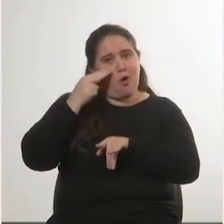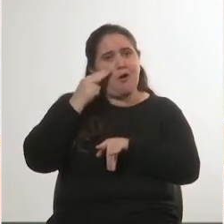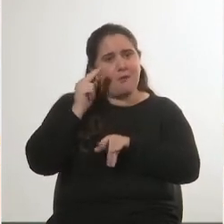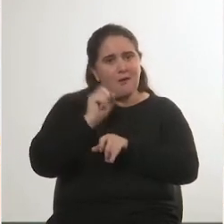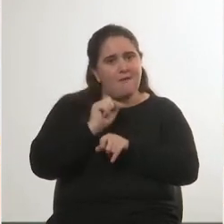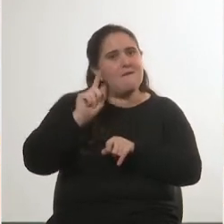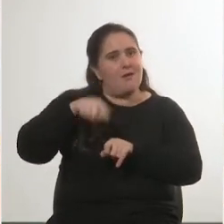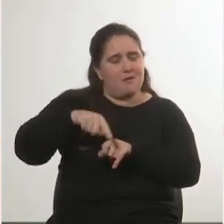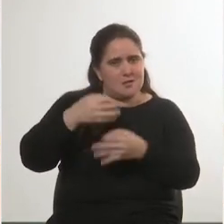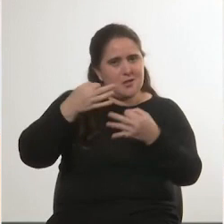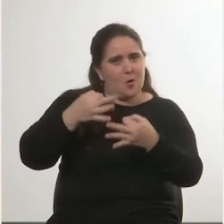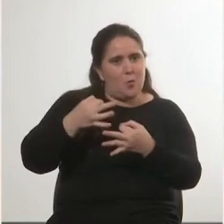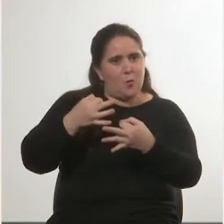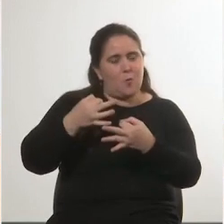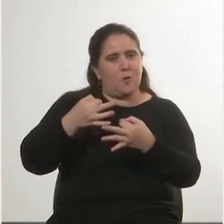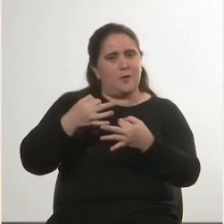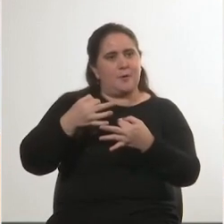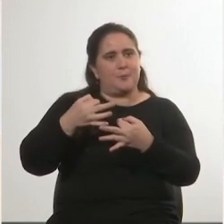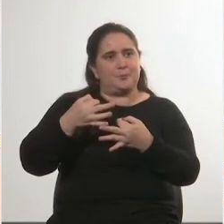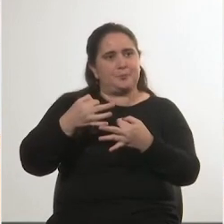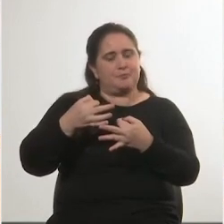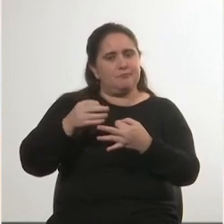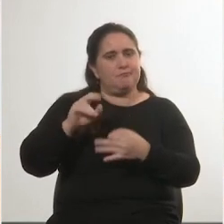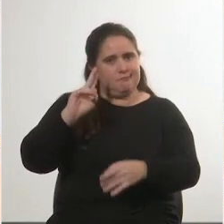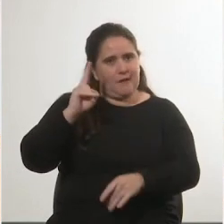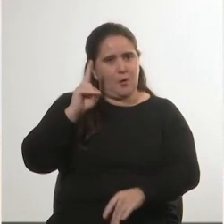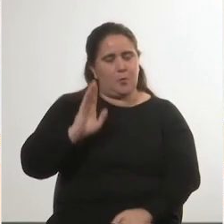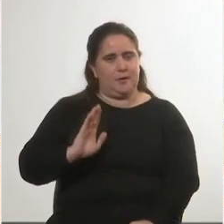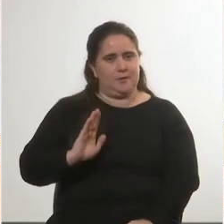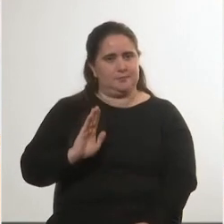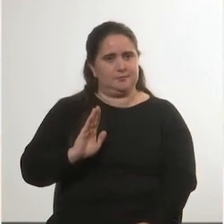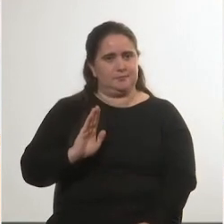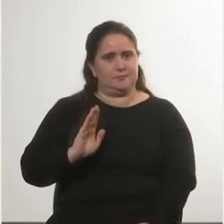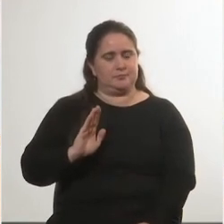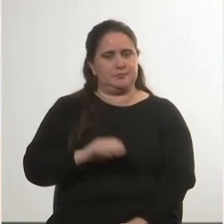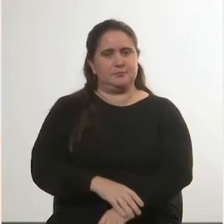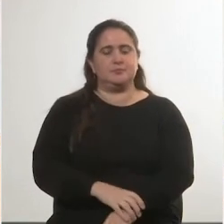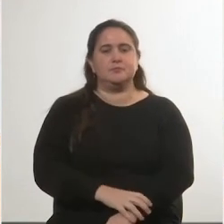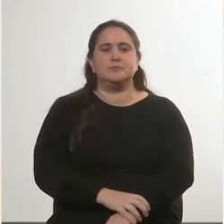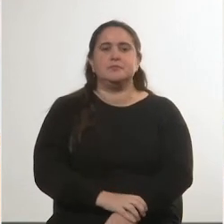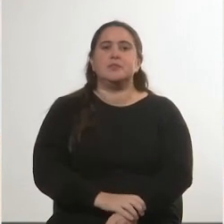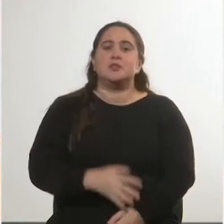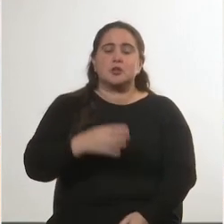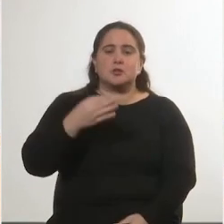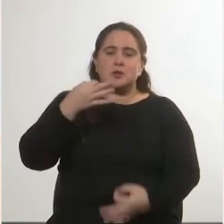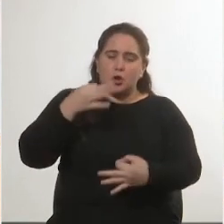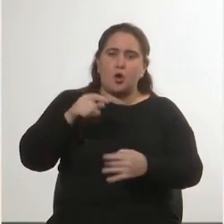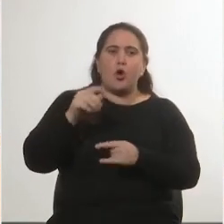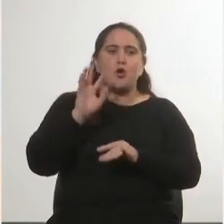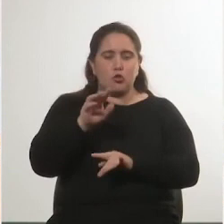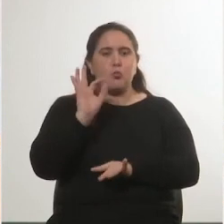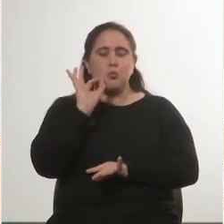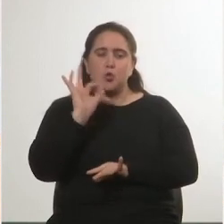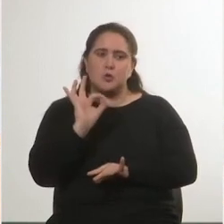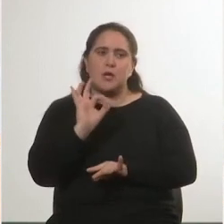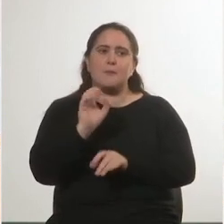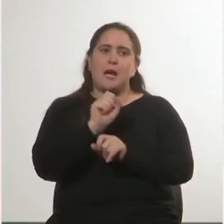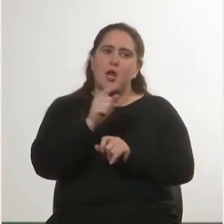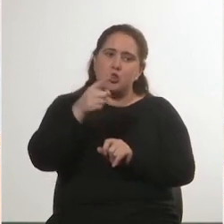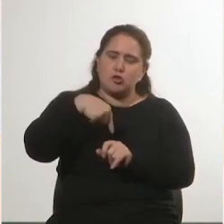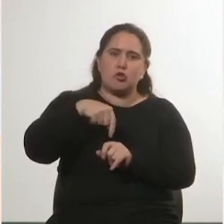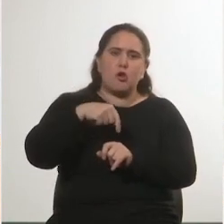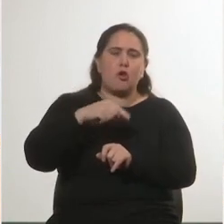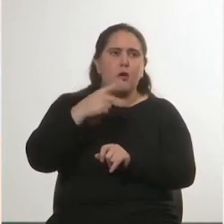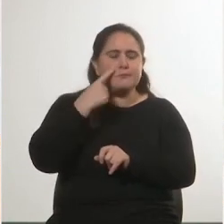viabilidad del propio país. Yo creo que esta es una oportunidad para que